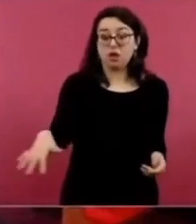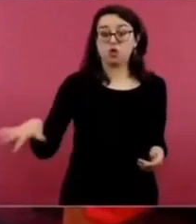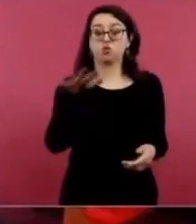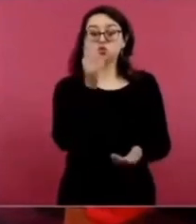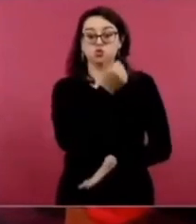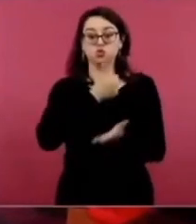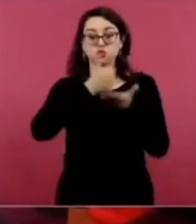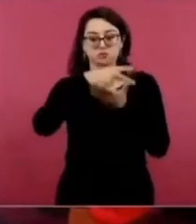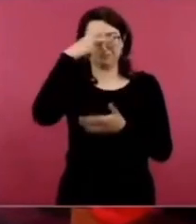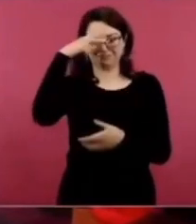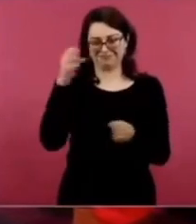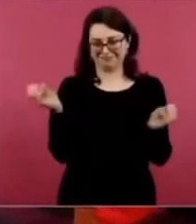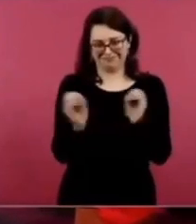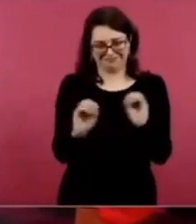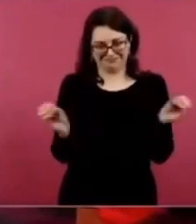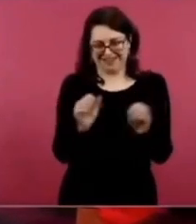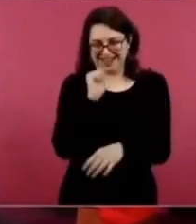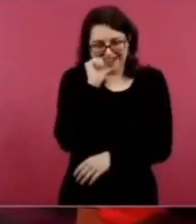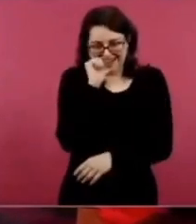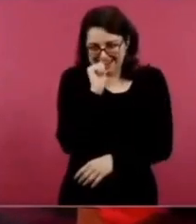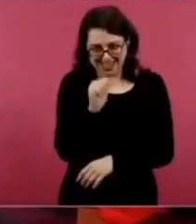en ese entonces. Bueno,